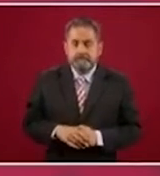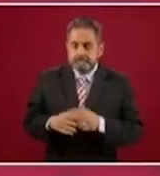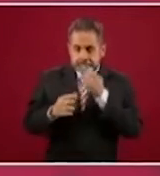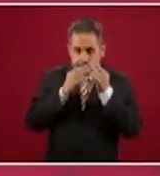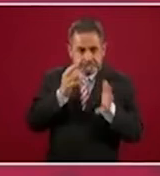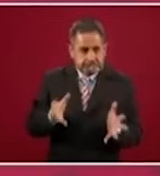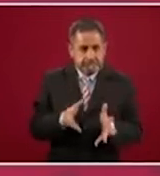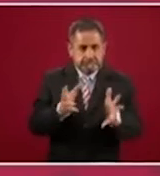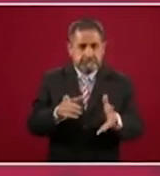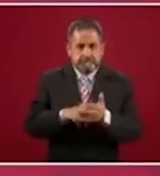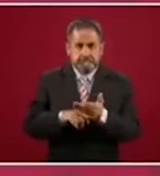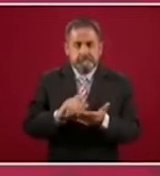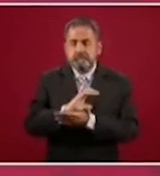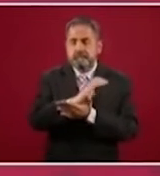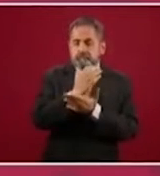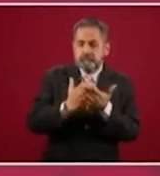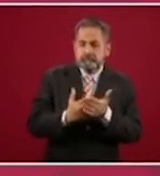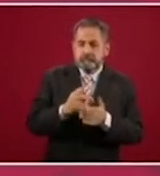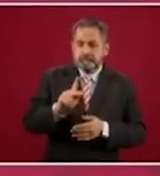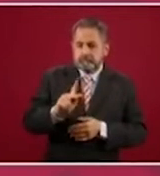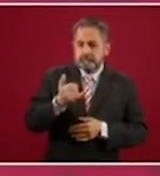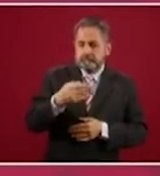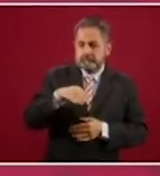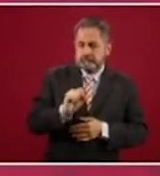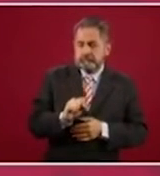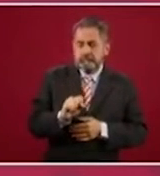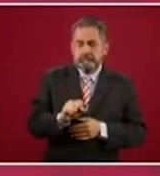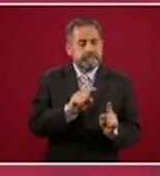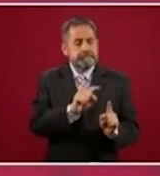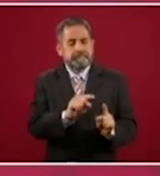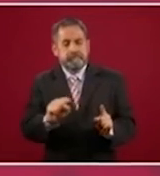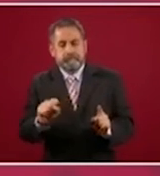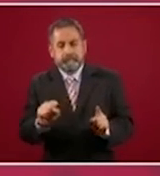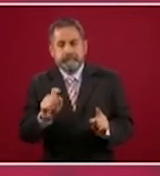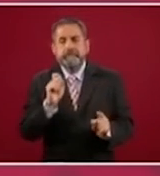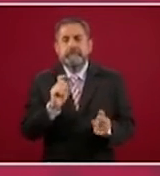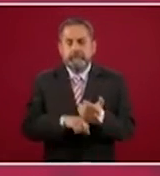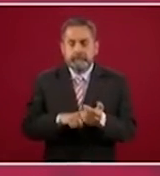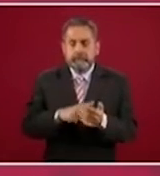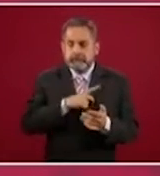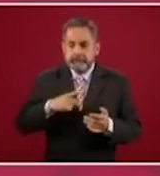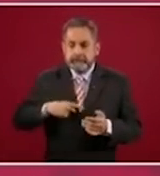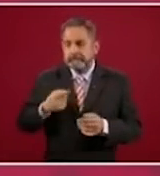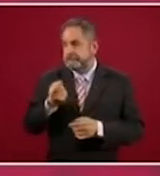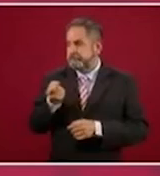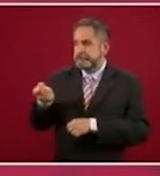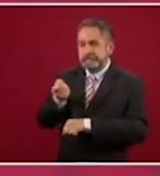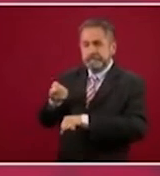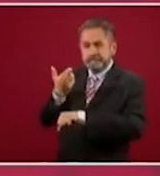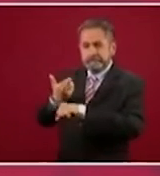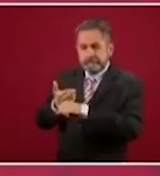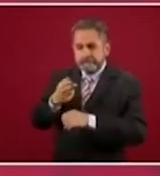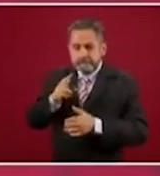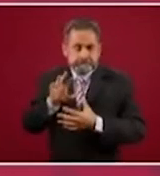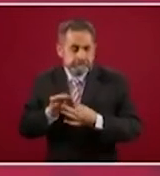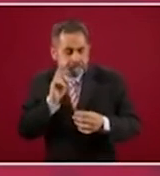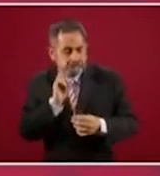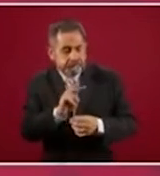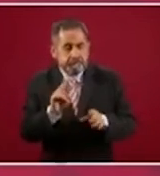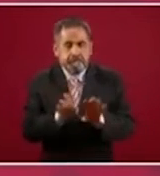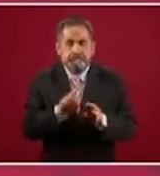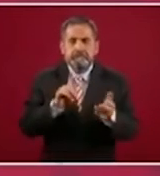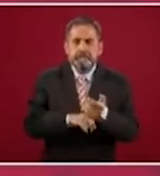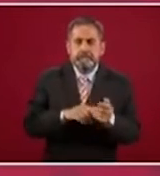promover el contrato a pymes. Ahí tendría que intervenir varias secretarías porque tiene que ver con